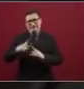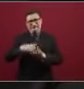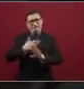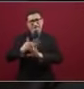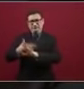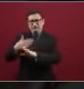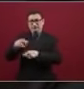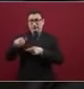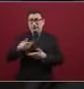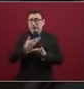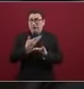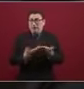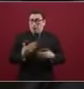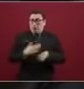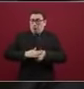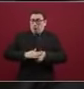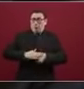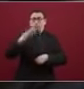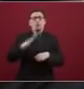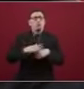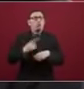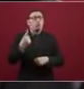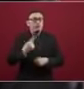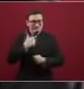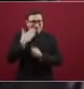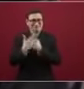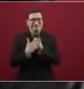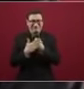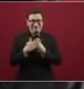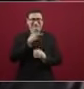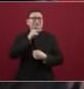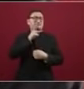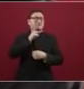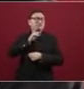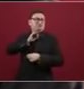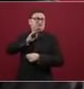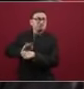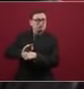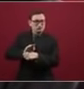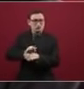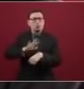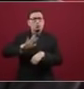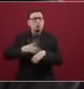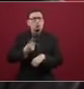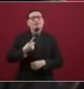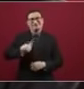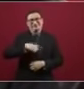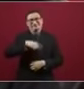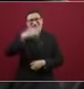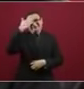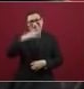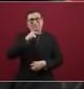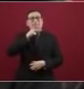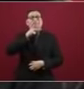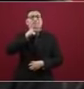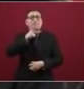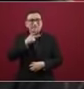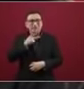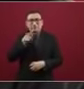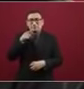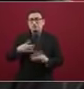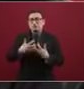más ahora que se le va a proteger, porque para nosotros Pemex es una